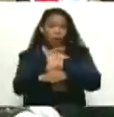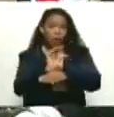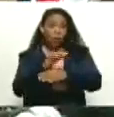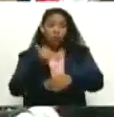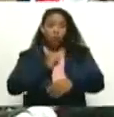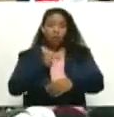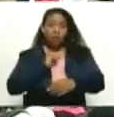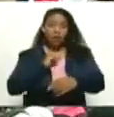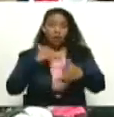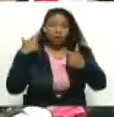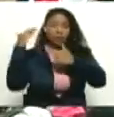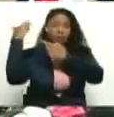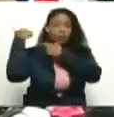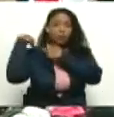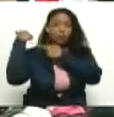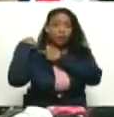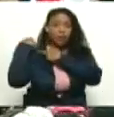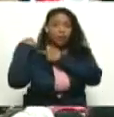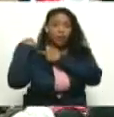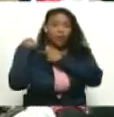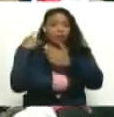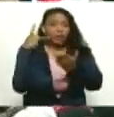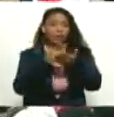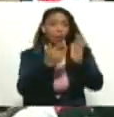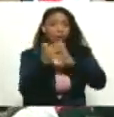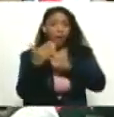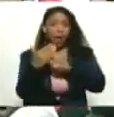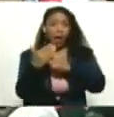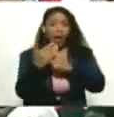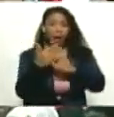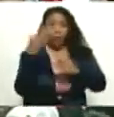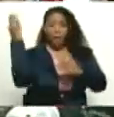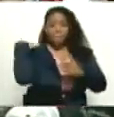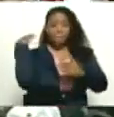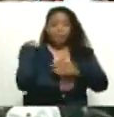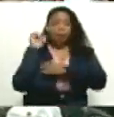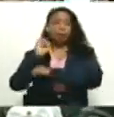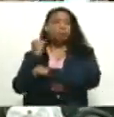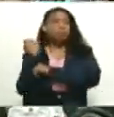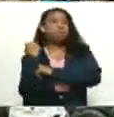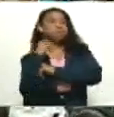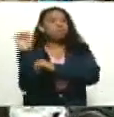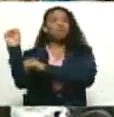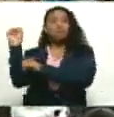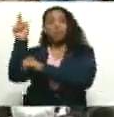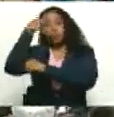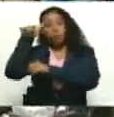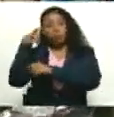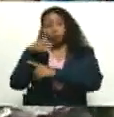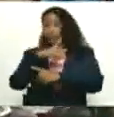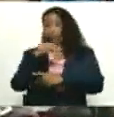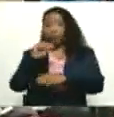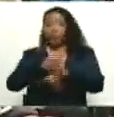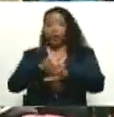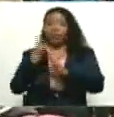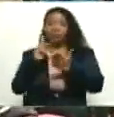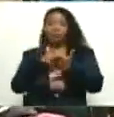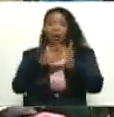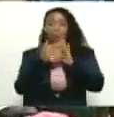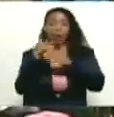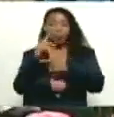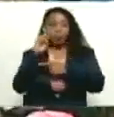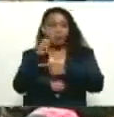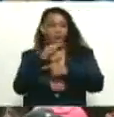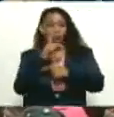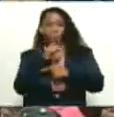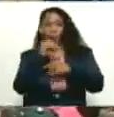llegar a una comunidad entonces darle la espalda al pueblo. Porque se van huyendo, ¿ves? Llegan a una comunidad y a veces no atienden